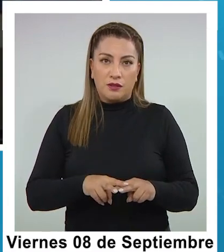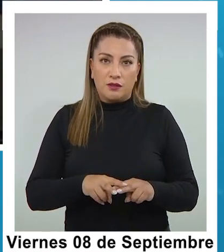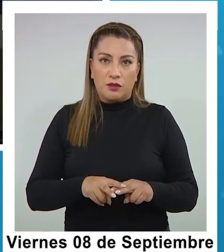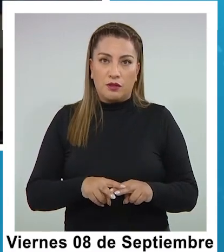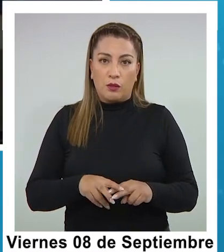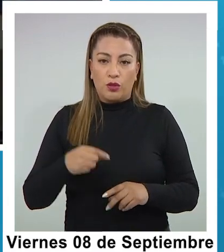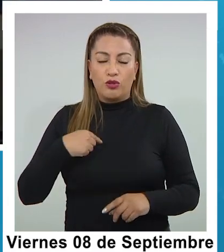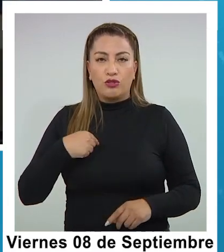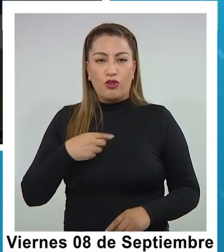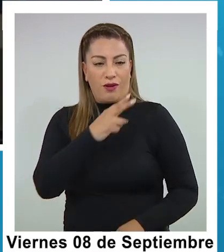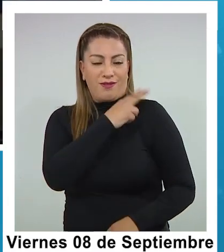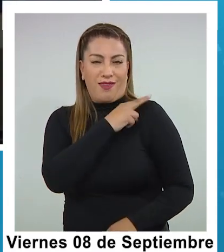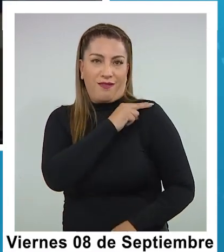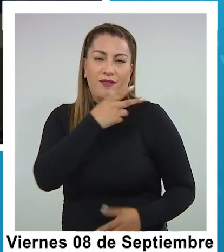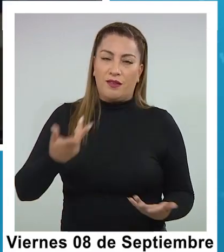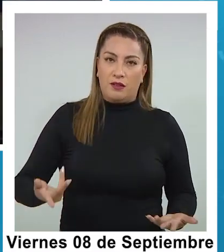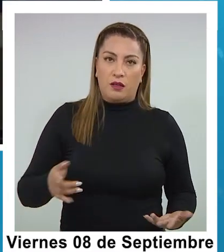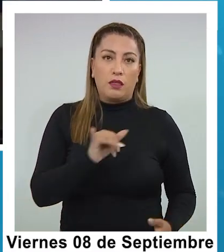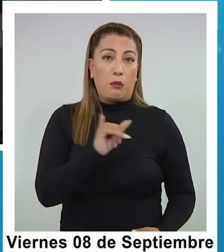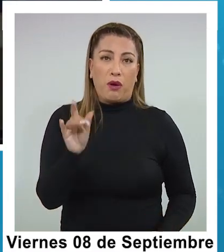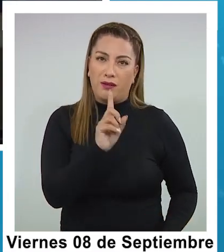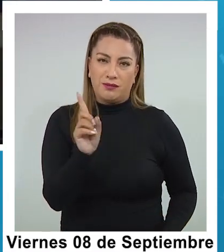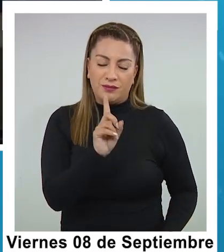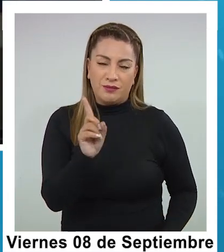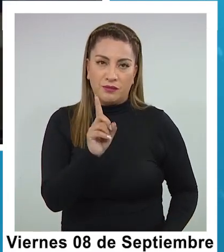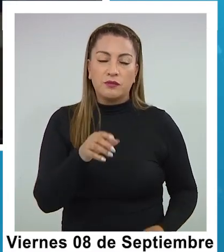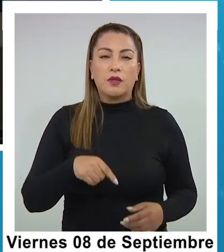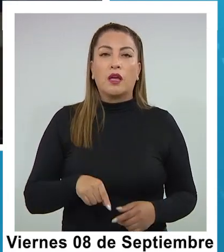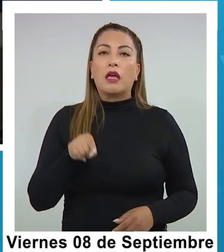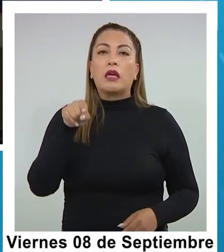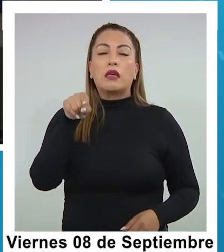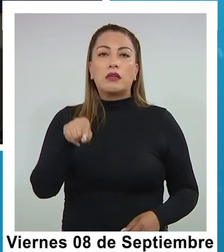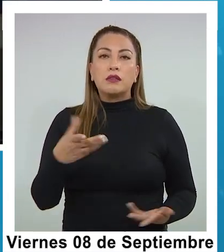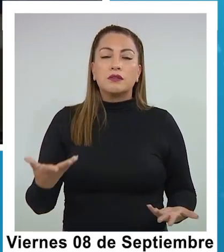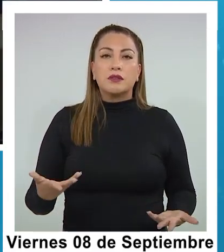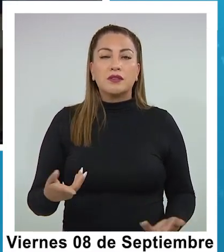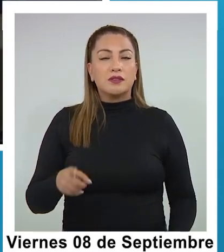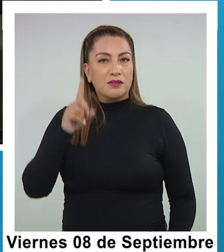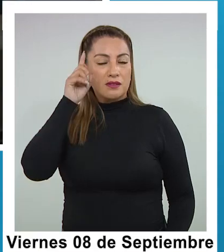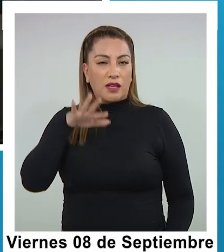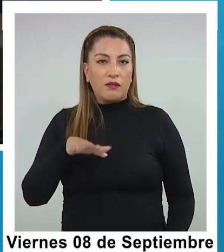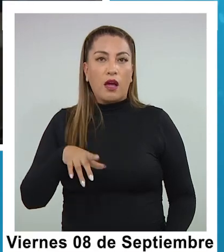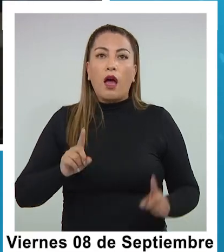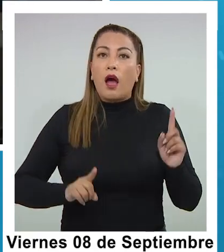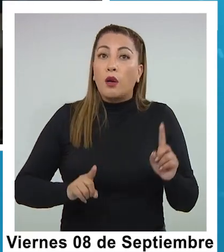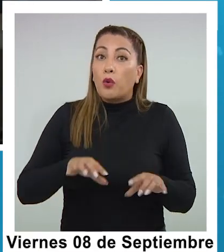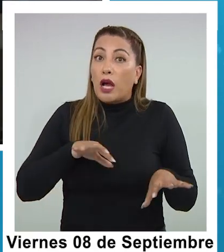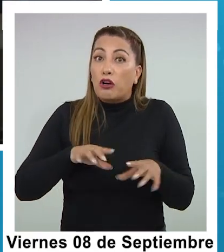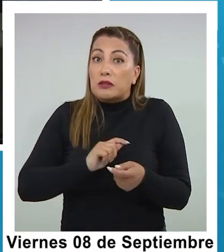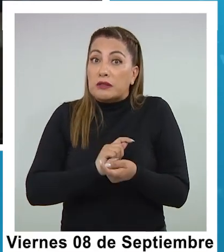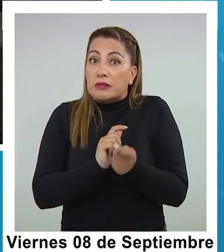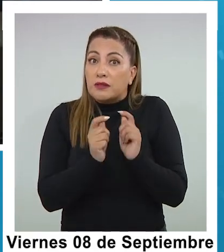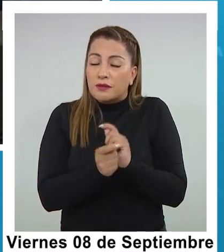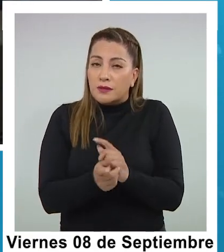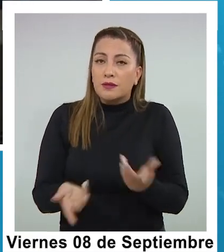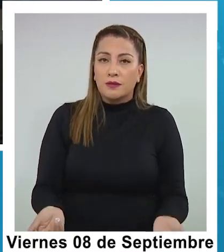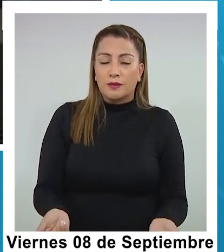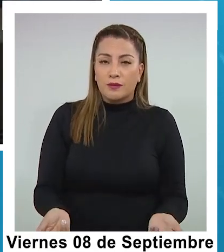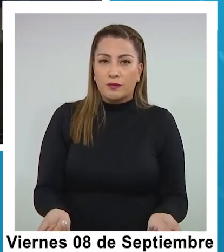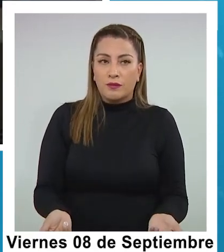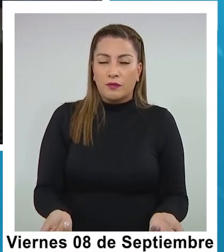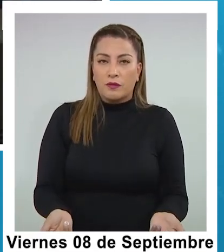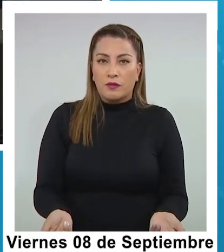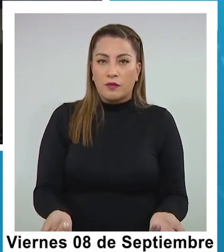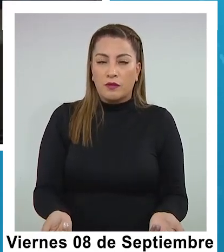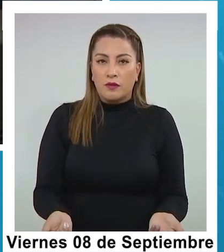el mando, ¿me entiendes? No después. Pero eso es un indicativo de que podrían estar cambiando las cosas, a pesar de que no hay